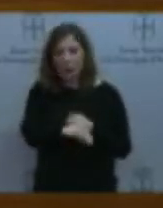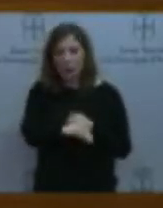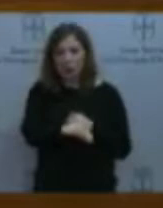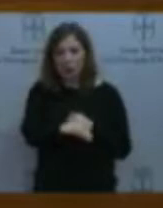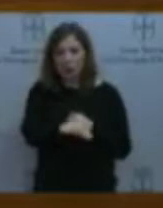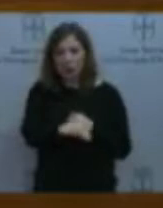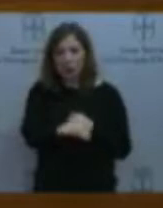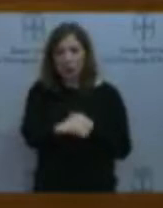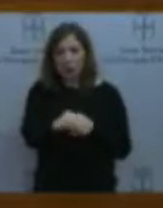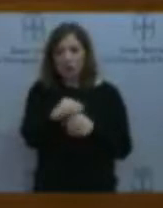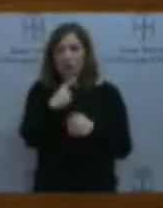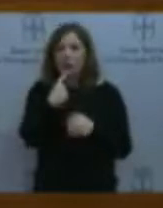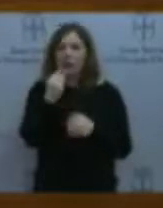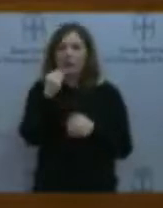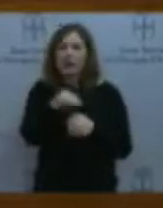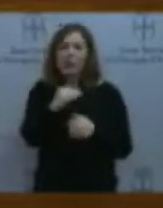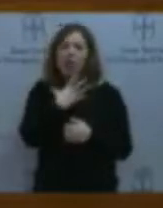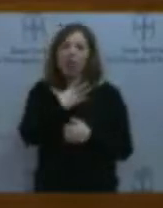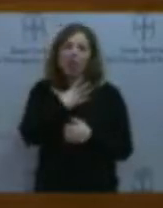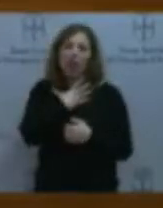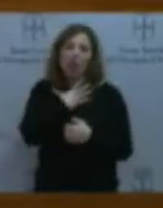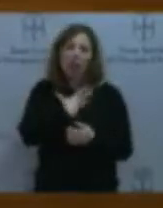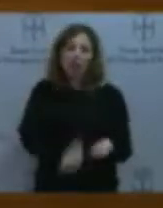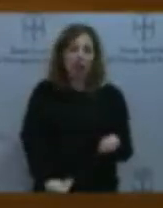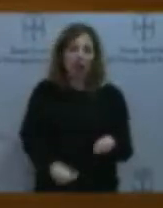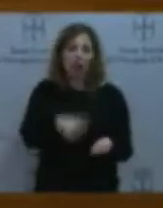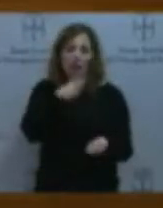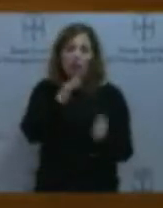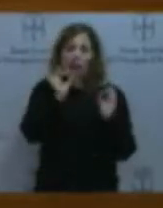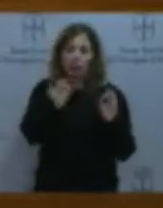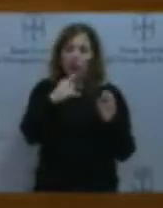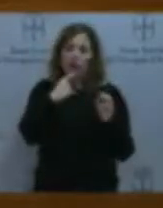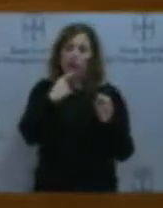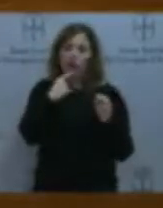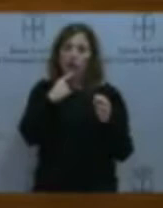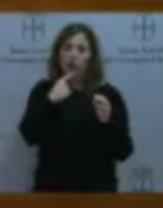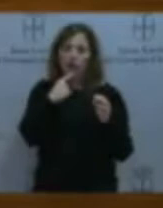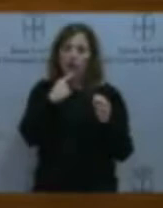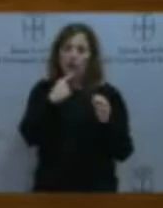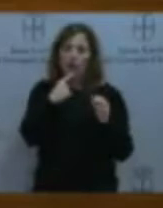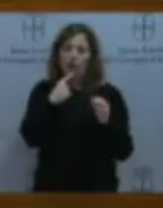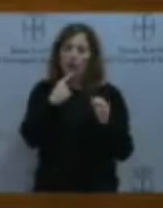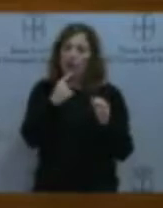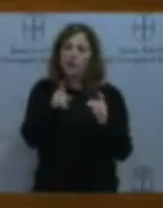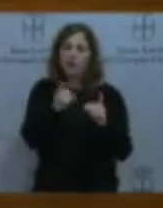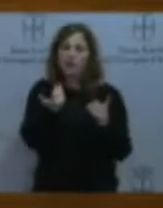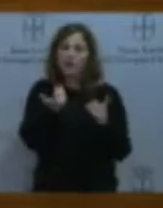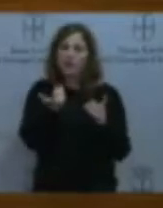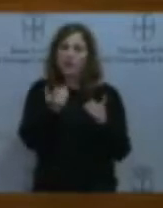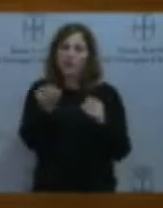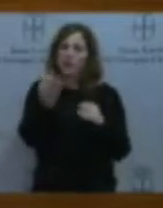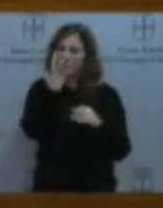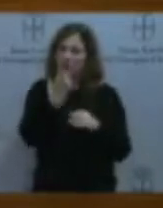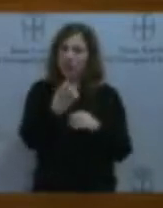denso aire deprimente con el cual usted reemplazaron el humo de las fábricas y el humo de las barricadas. Tómenselo un poco más en serio porque